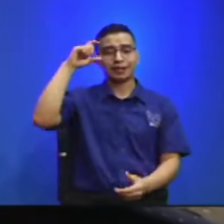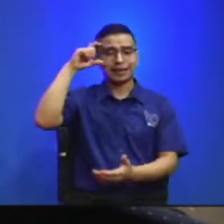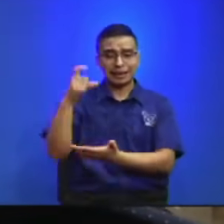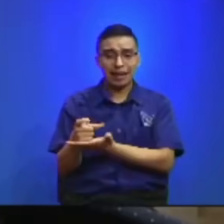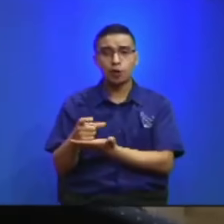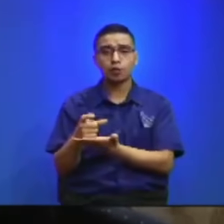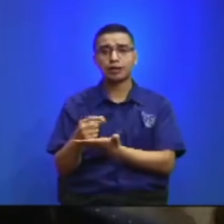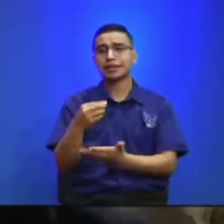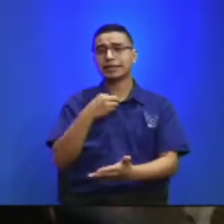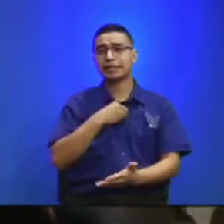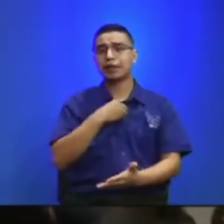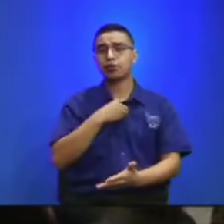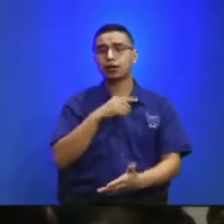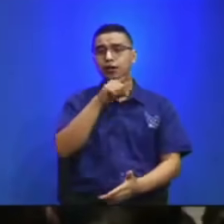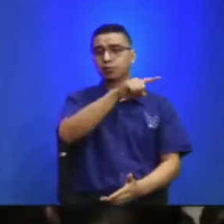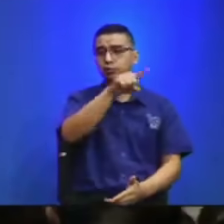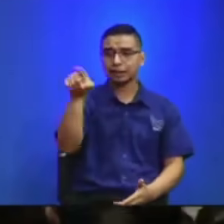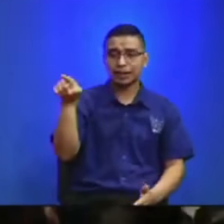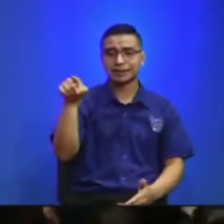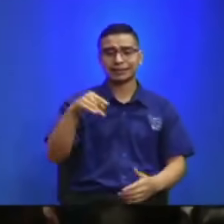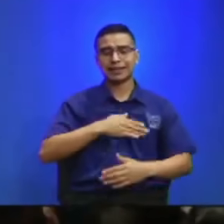deleitemos en el evangelio